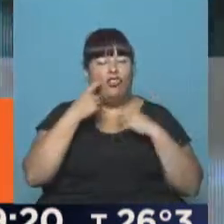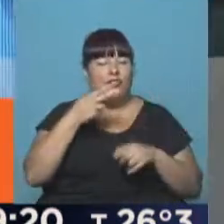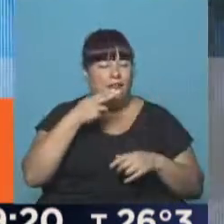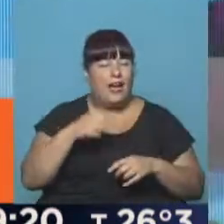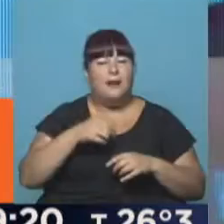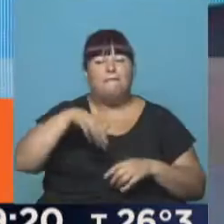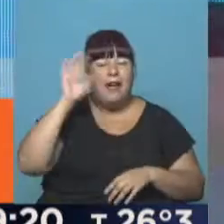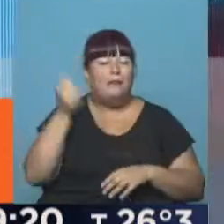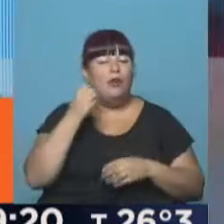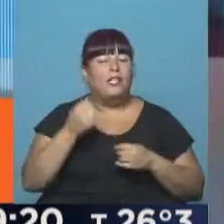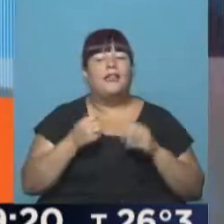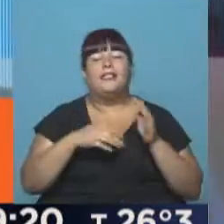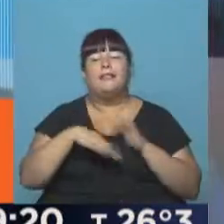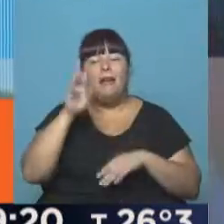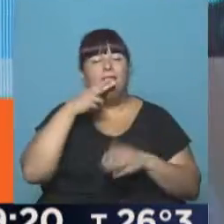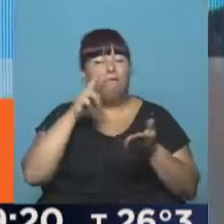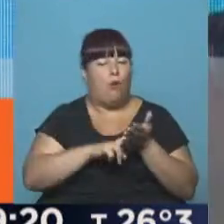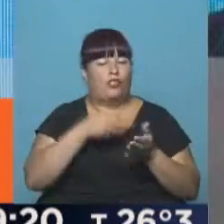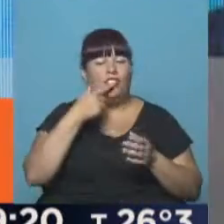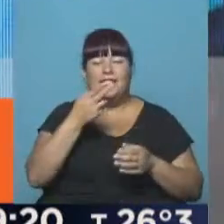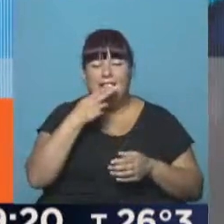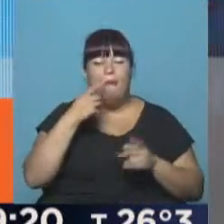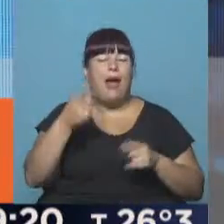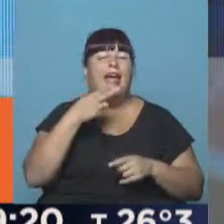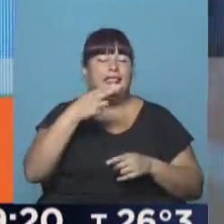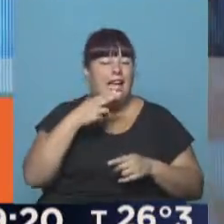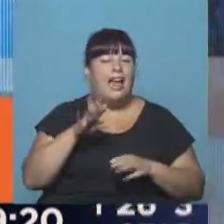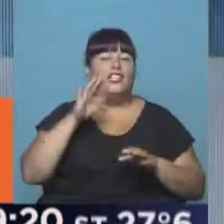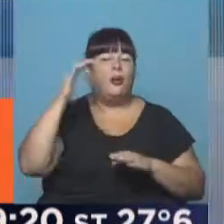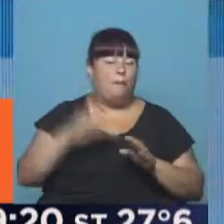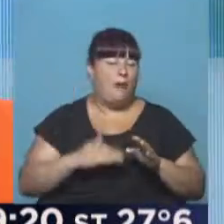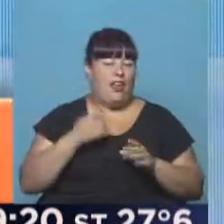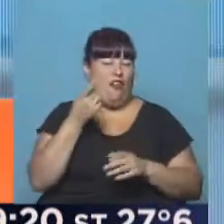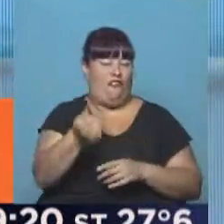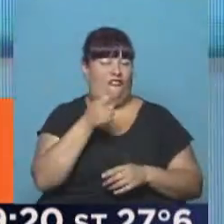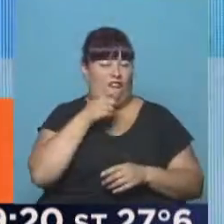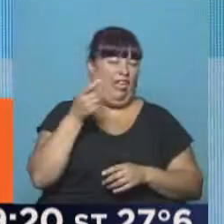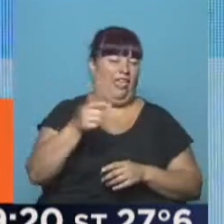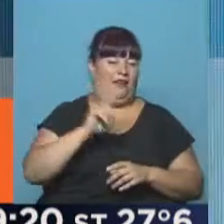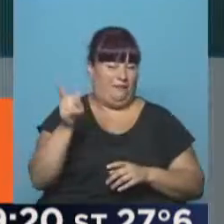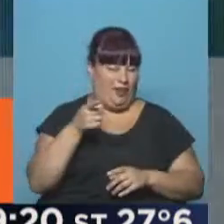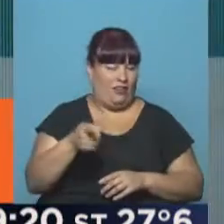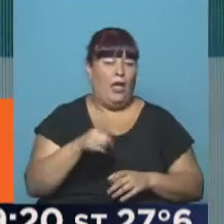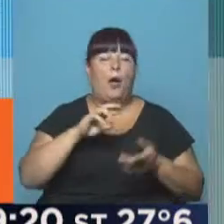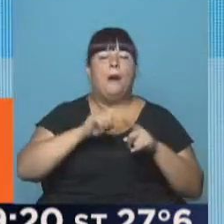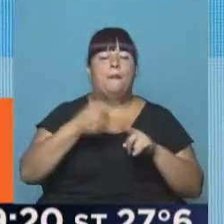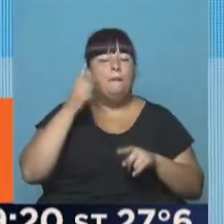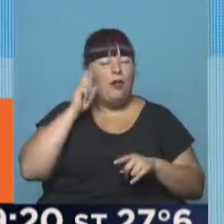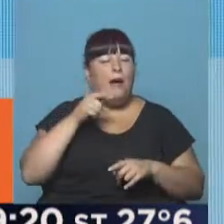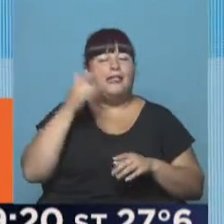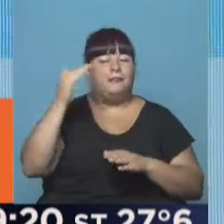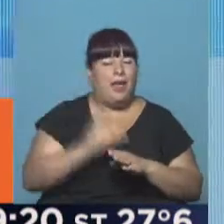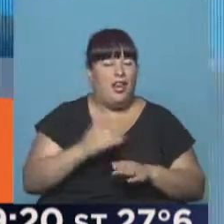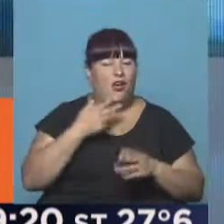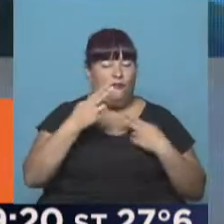más impactante es aumentar los impuestos a los cigarrillos para que los cigarrillos sean menos accesibles. Es la política más efectiva para bajar